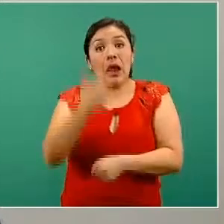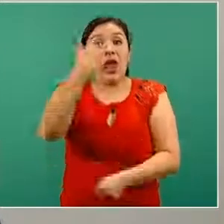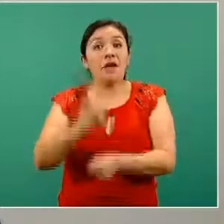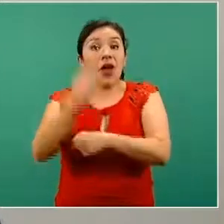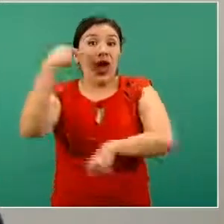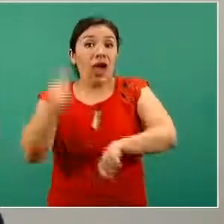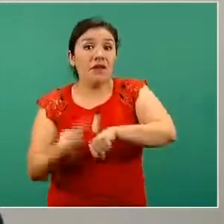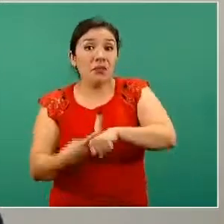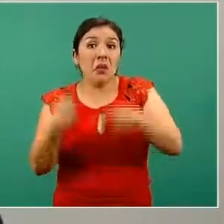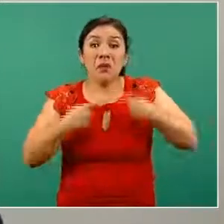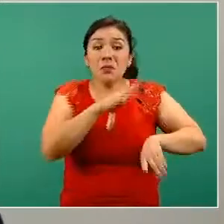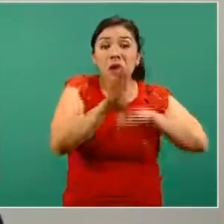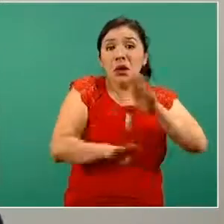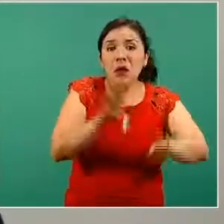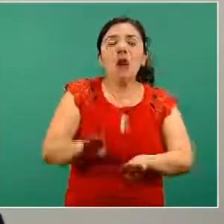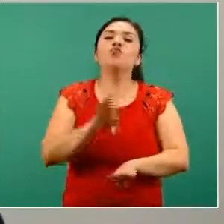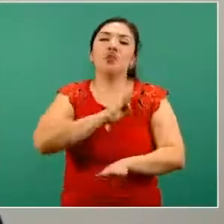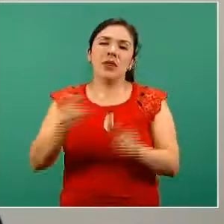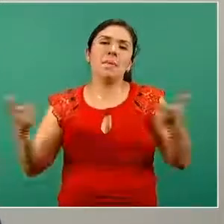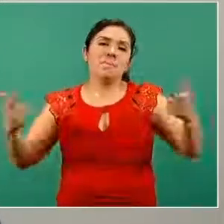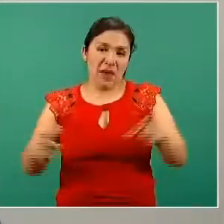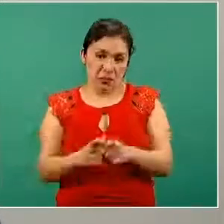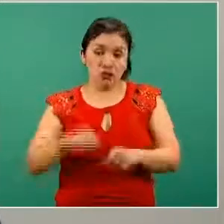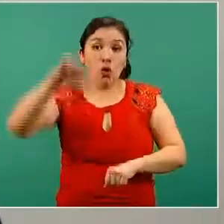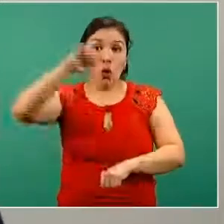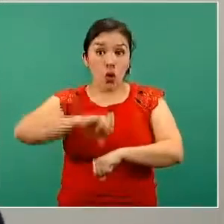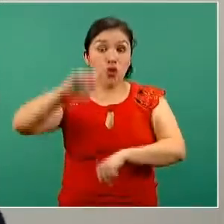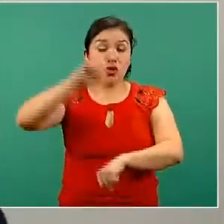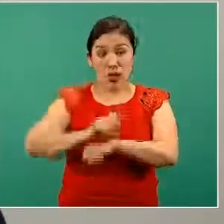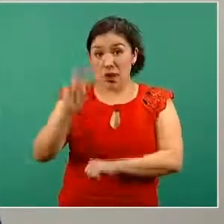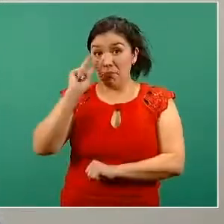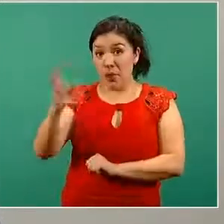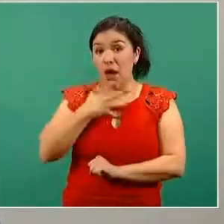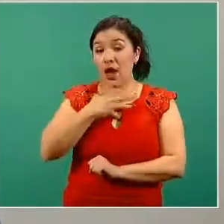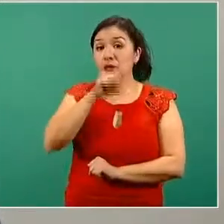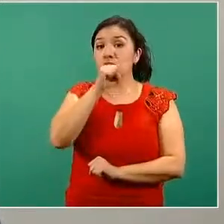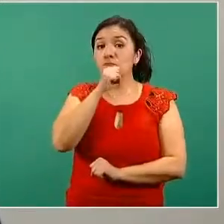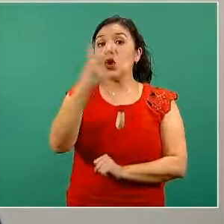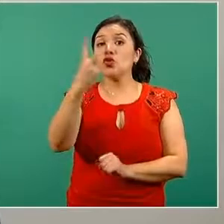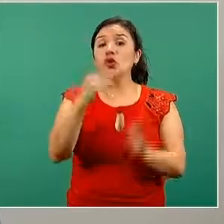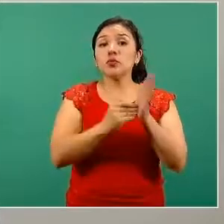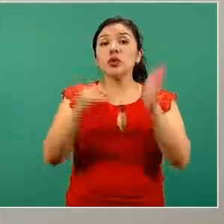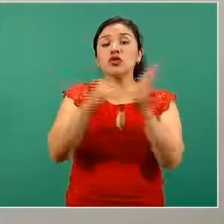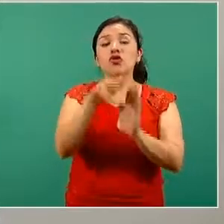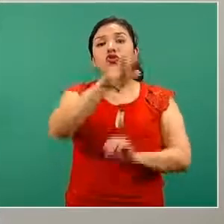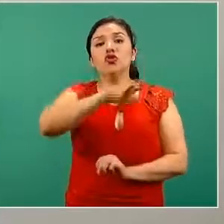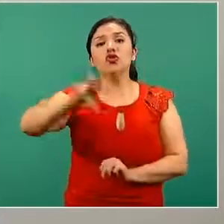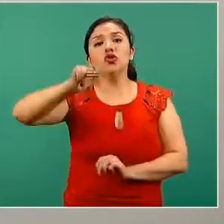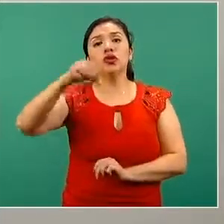las defunciones en este grupo. El día de hoy nos actualizan con